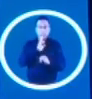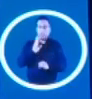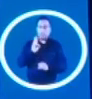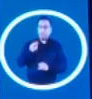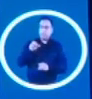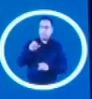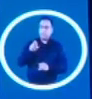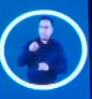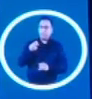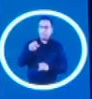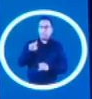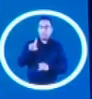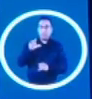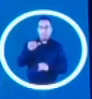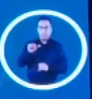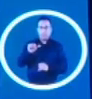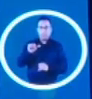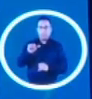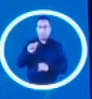Fernanda Garza,